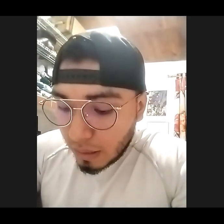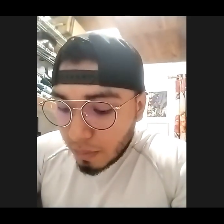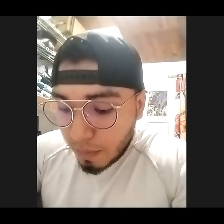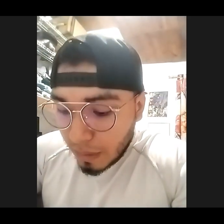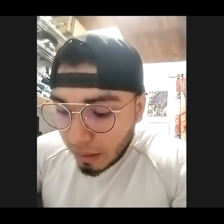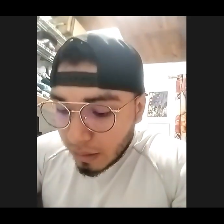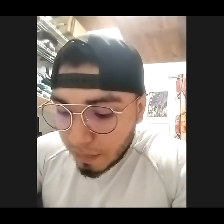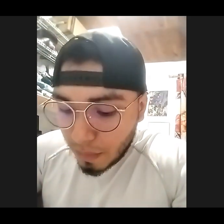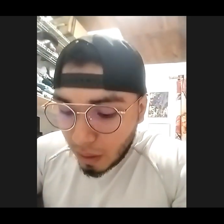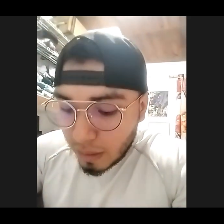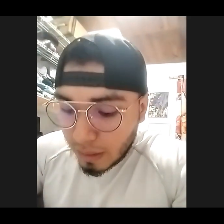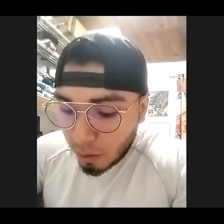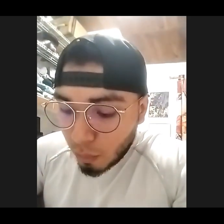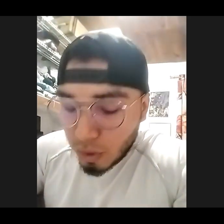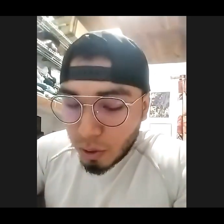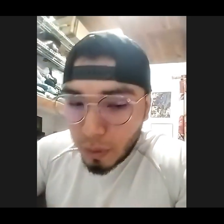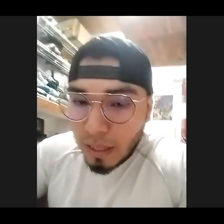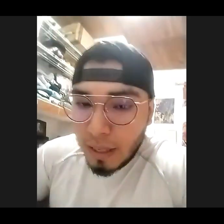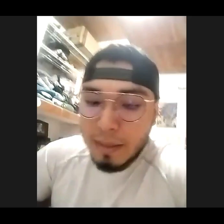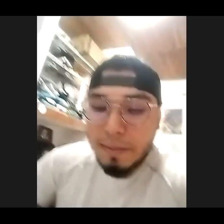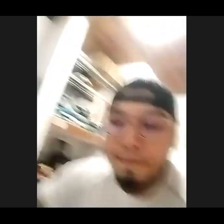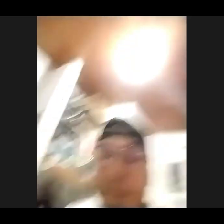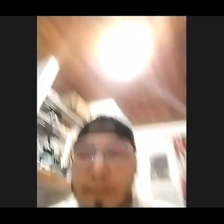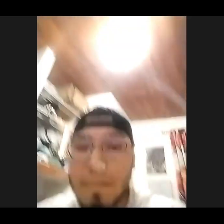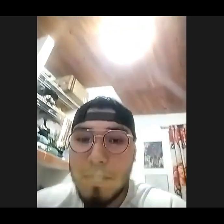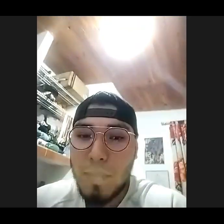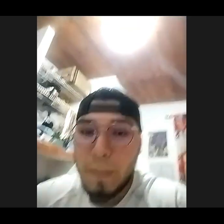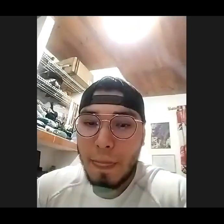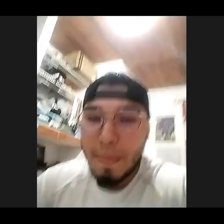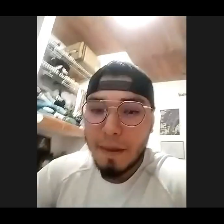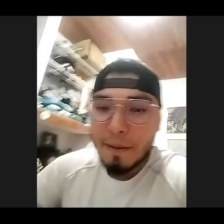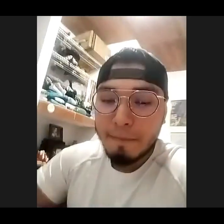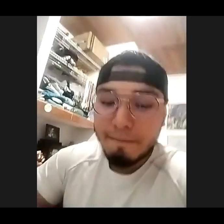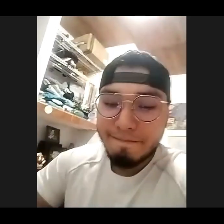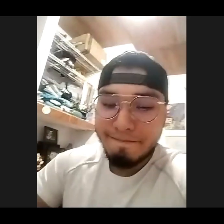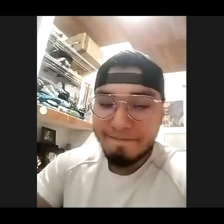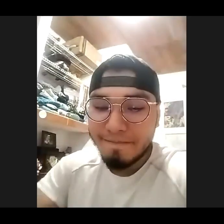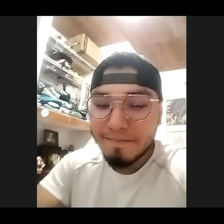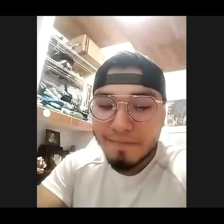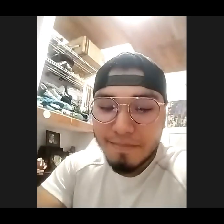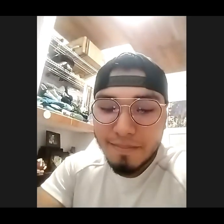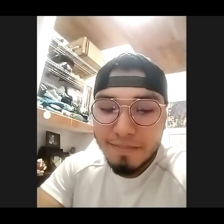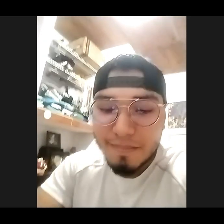resisto mientras mis piernas avanzaron como si tuvieran alas.